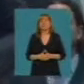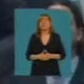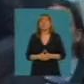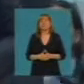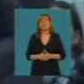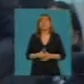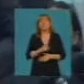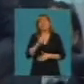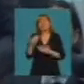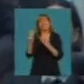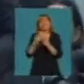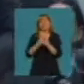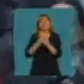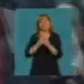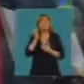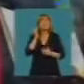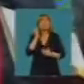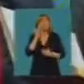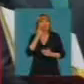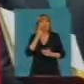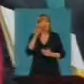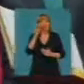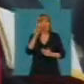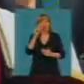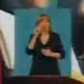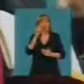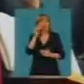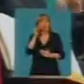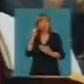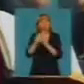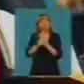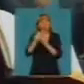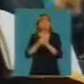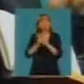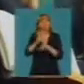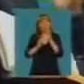Licenciada Débora Adriana Giorgi, Ministro de Industria.